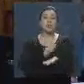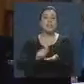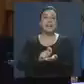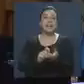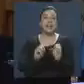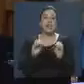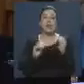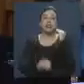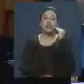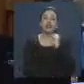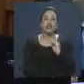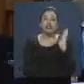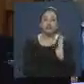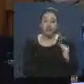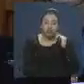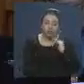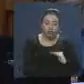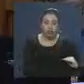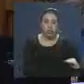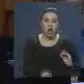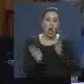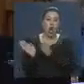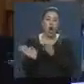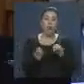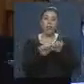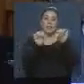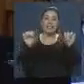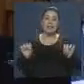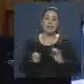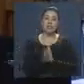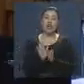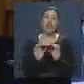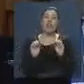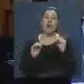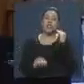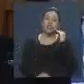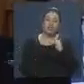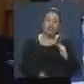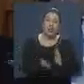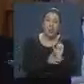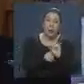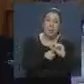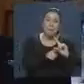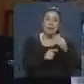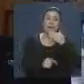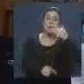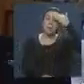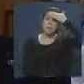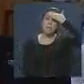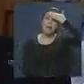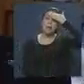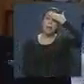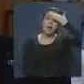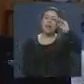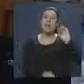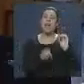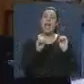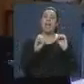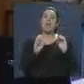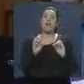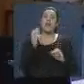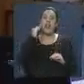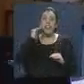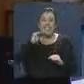educación parvularia que le da un orden y un sistema a toda la educación inicial. Y también se está preocupando la educadora de párvulos,